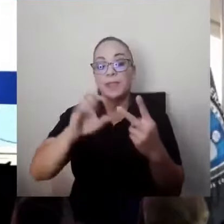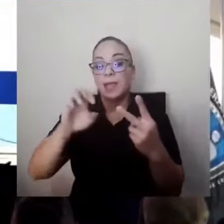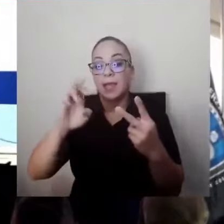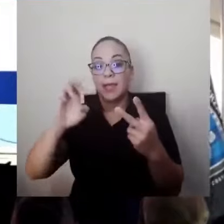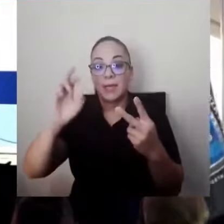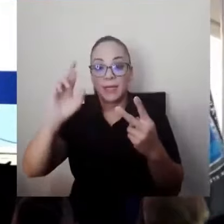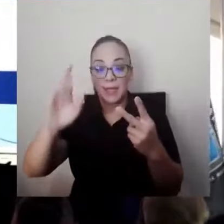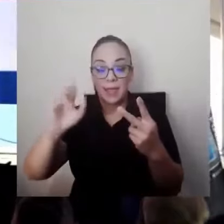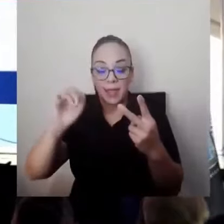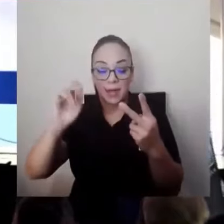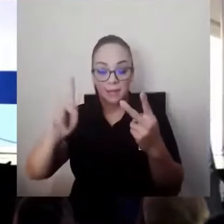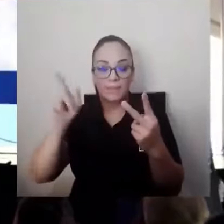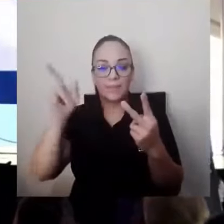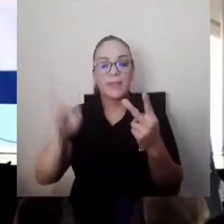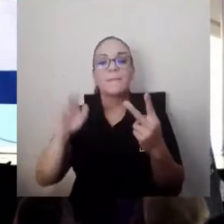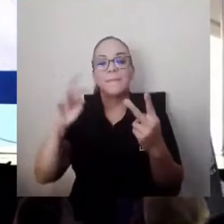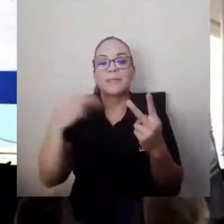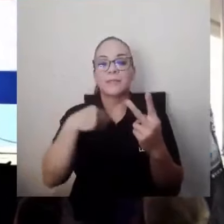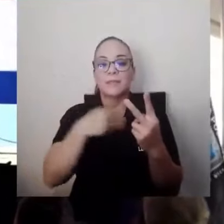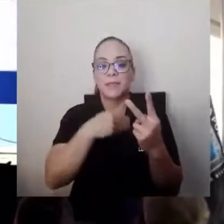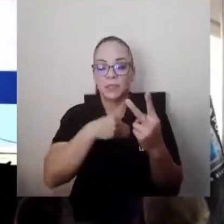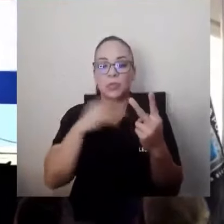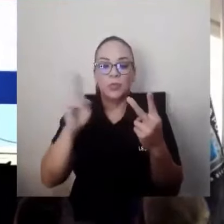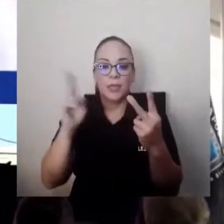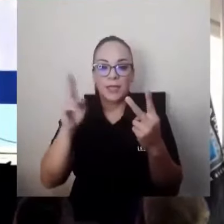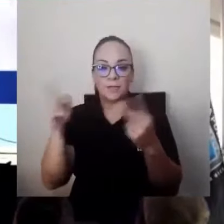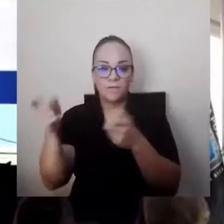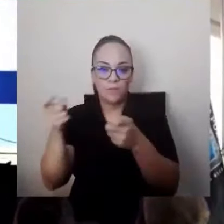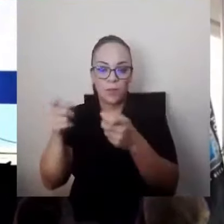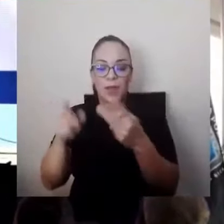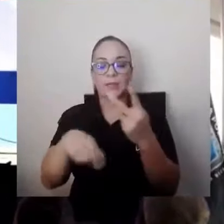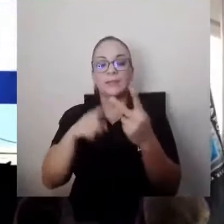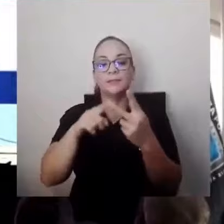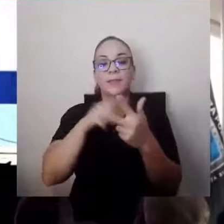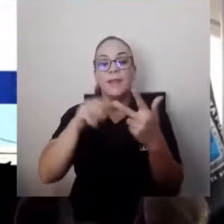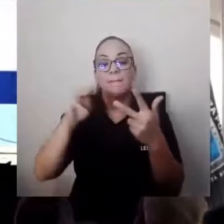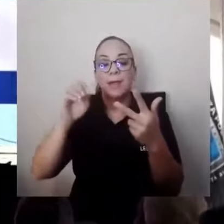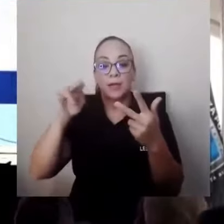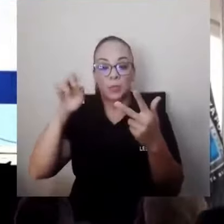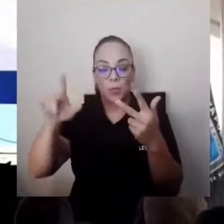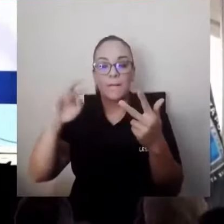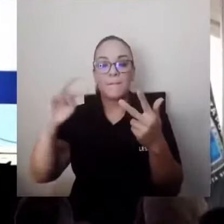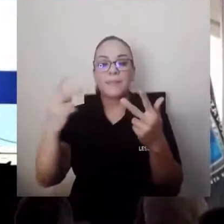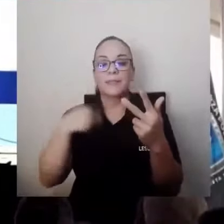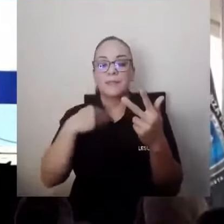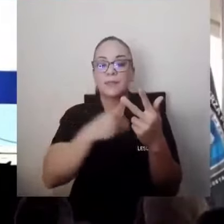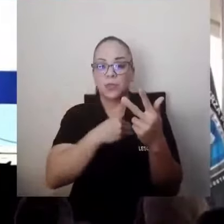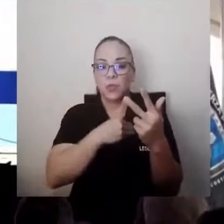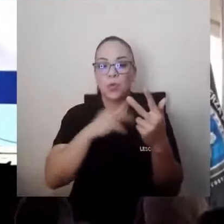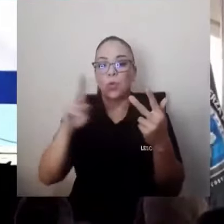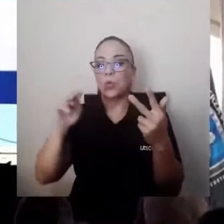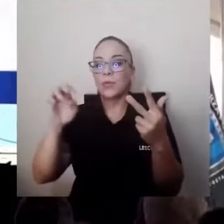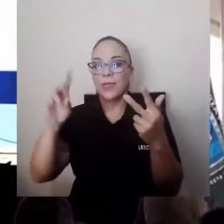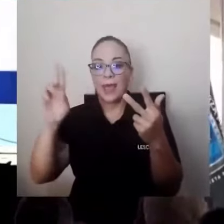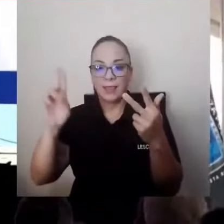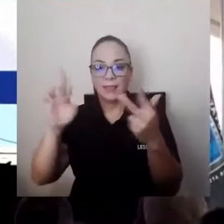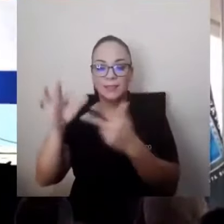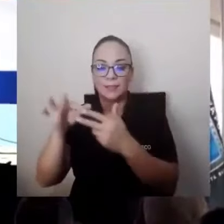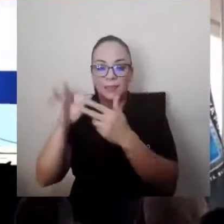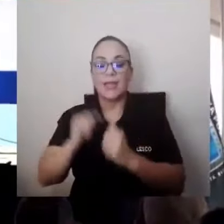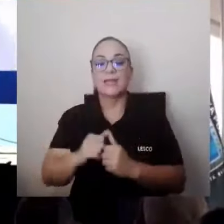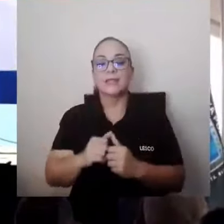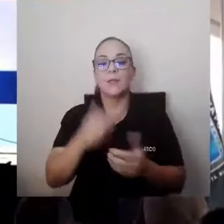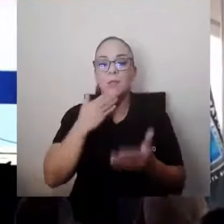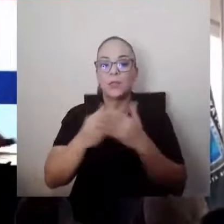Rojas, viceministro de Unidades Regulares, y al señor Manuel Jiménez Steller, viceministro de Unidades Especiales. Señores, muy buenos